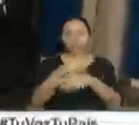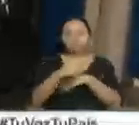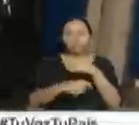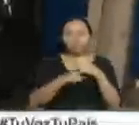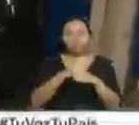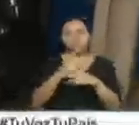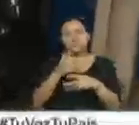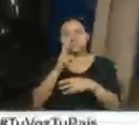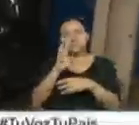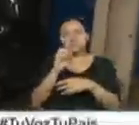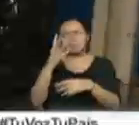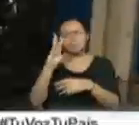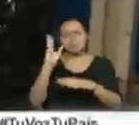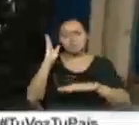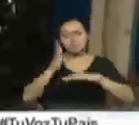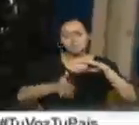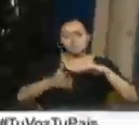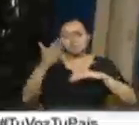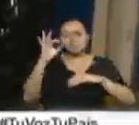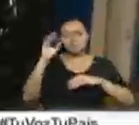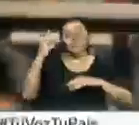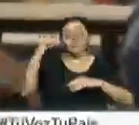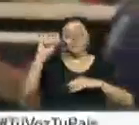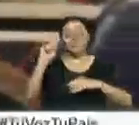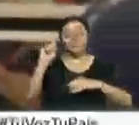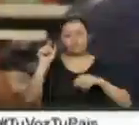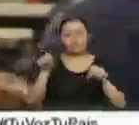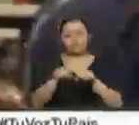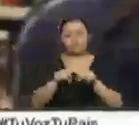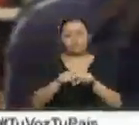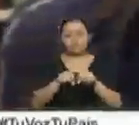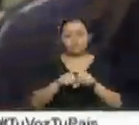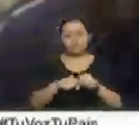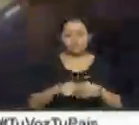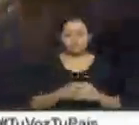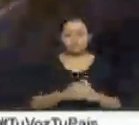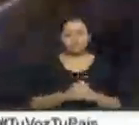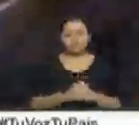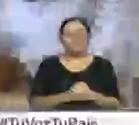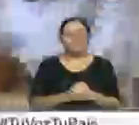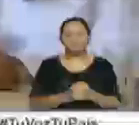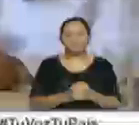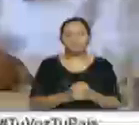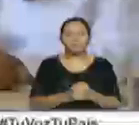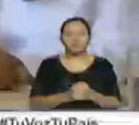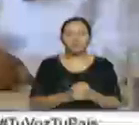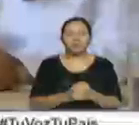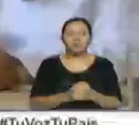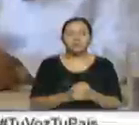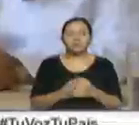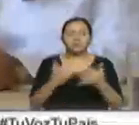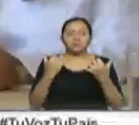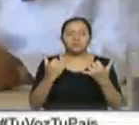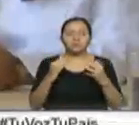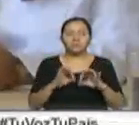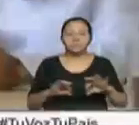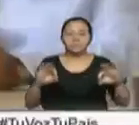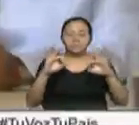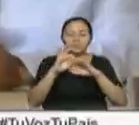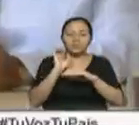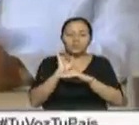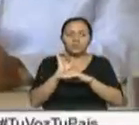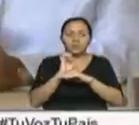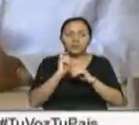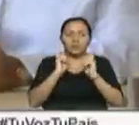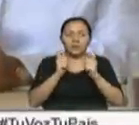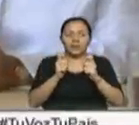hasta 2016 de 19 millones de pares de zapatos. Por eso lo más importante en el Ecuador, sin